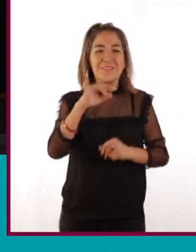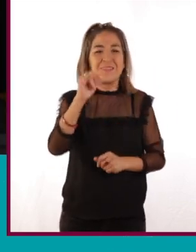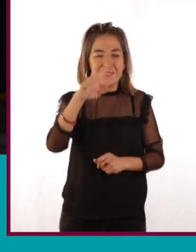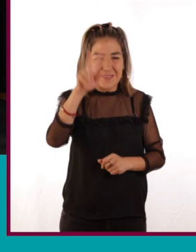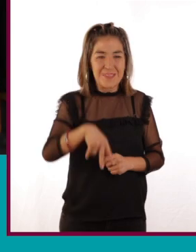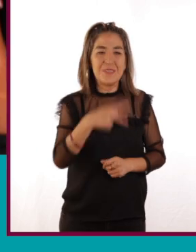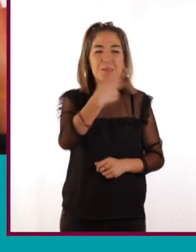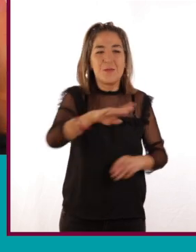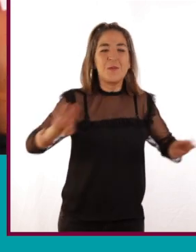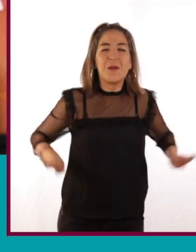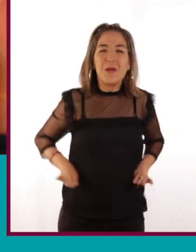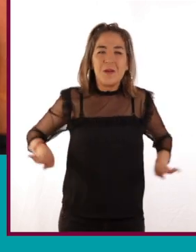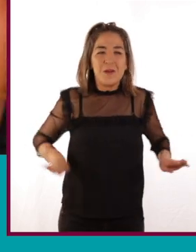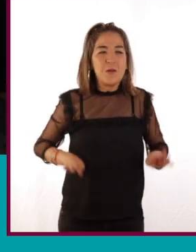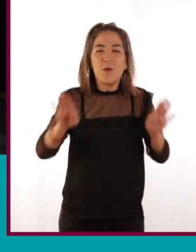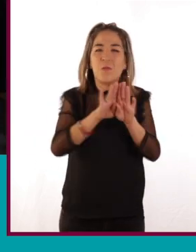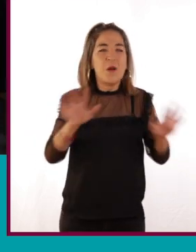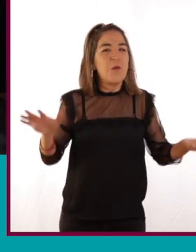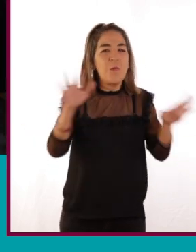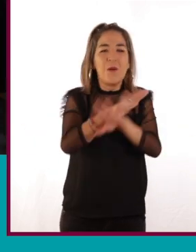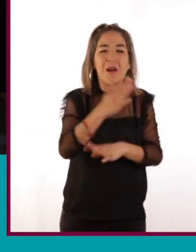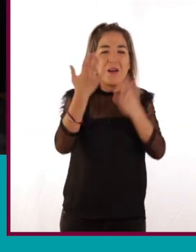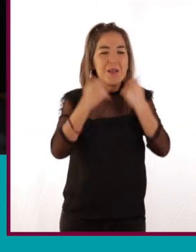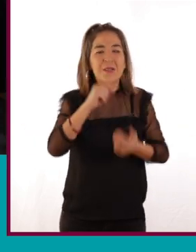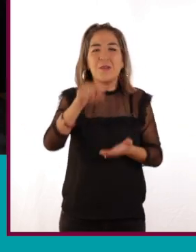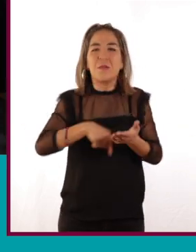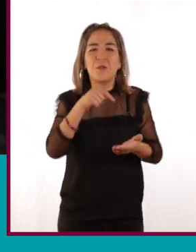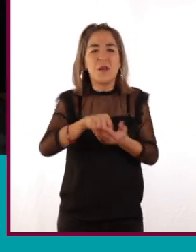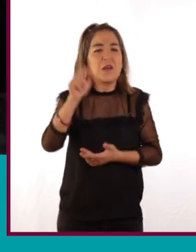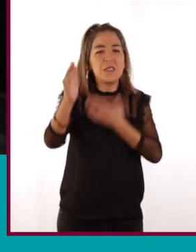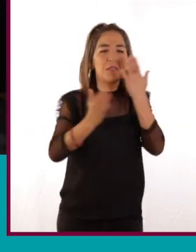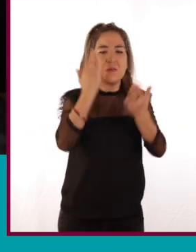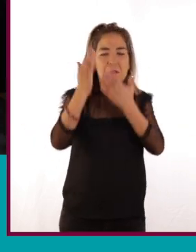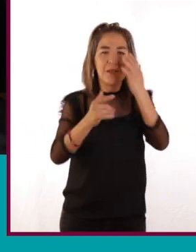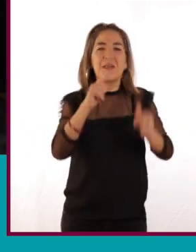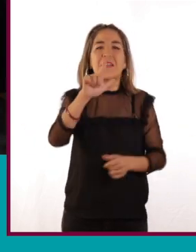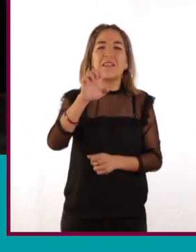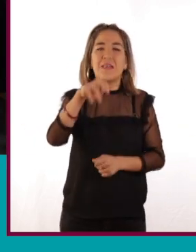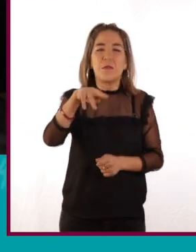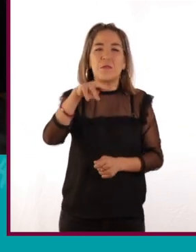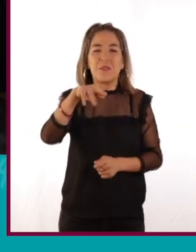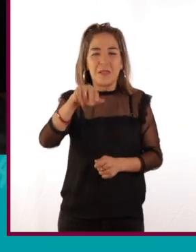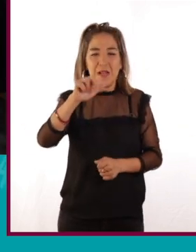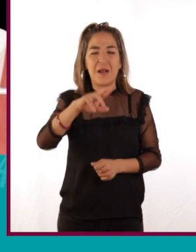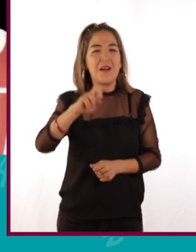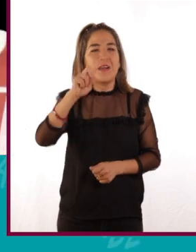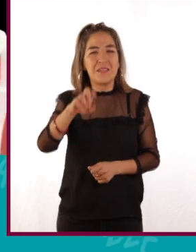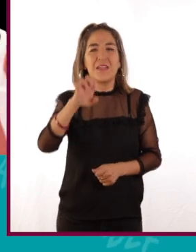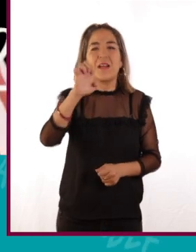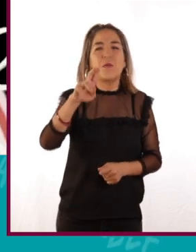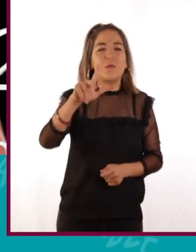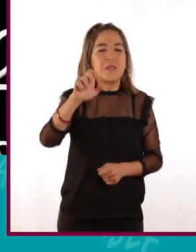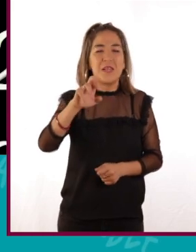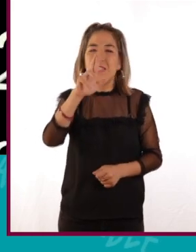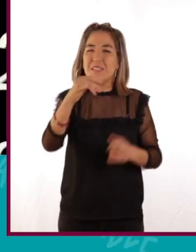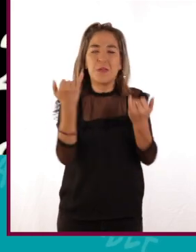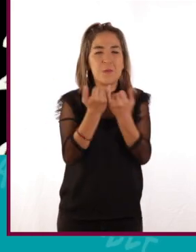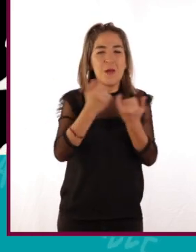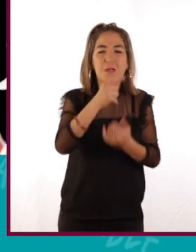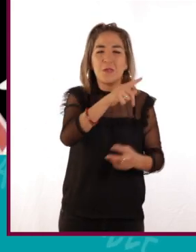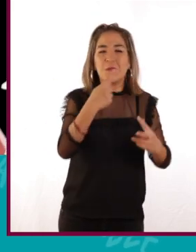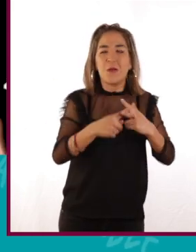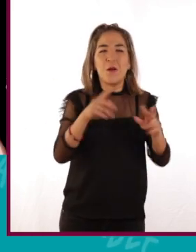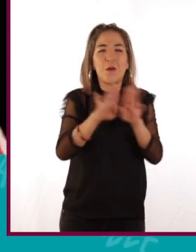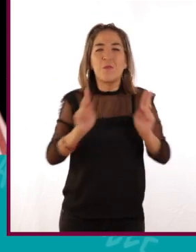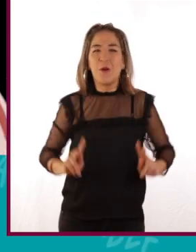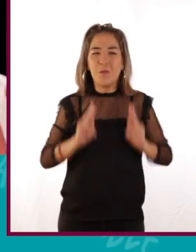¡Wow! Sí, las características que no cambian de las superficies las estudió Leonhard Euler. Más o menos hizo lo mismo cuando resolvió